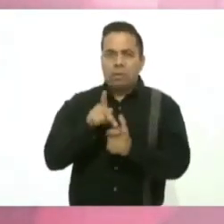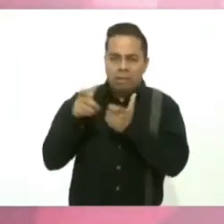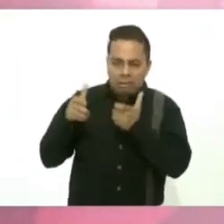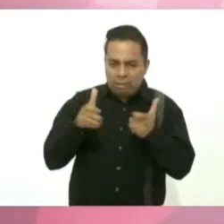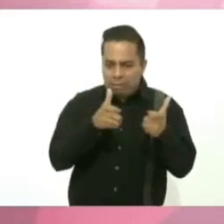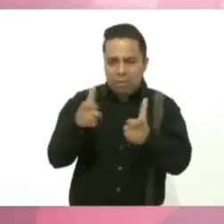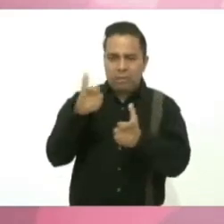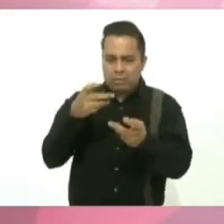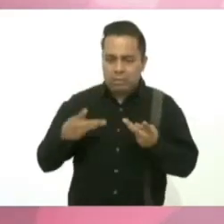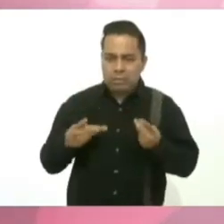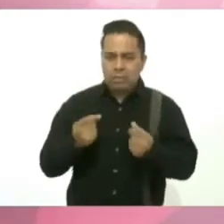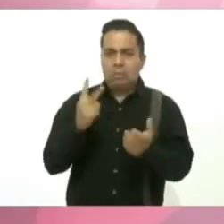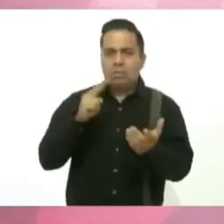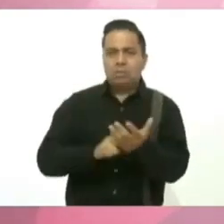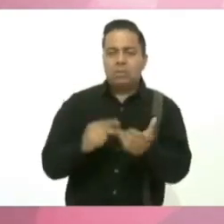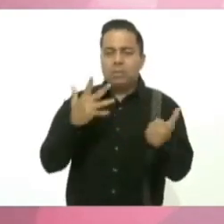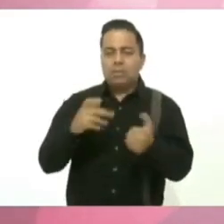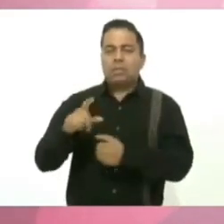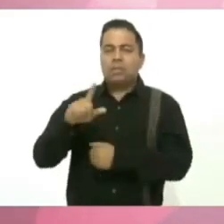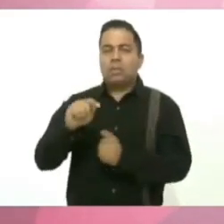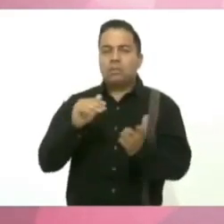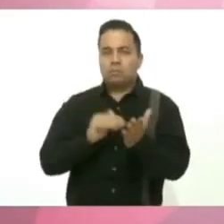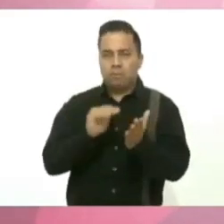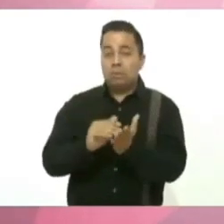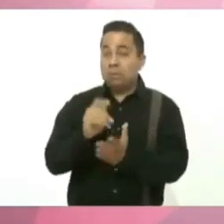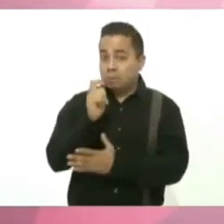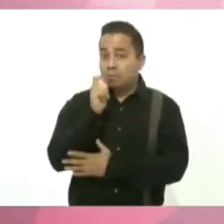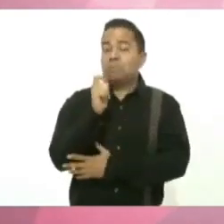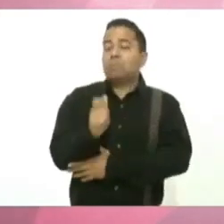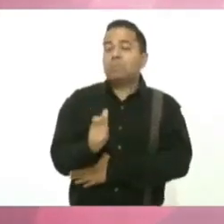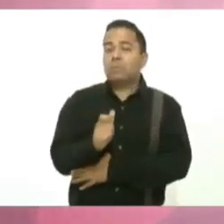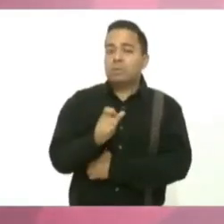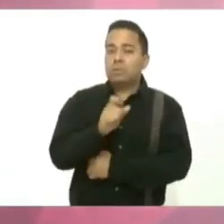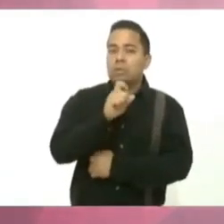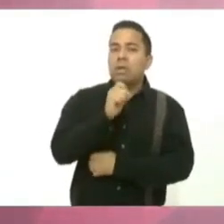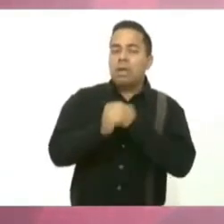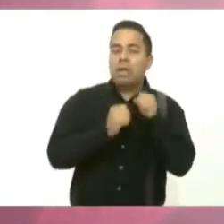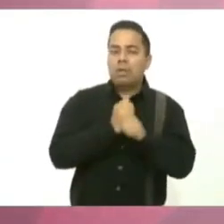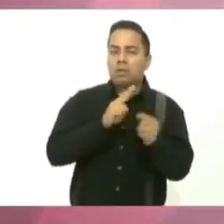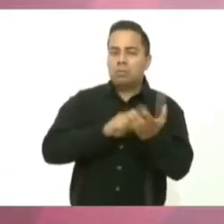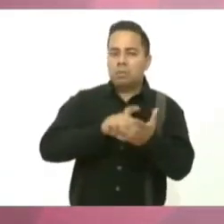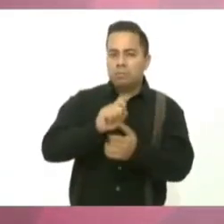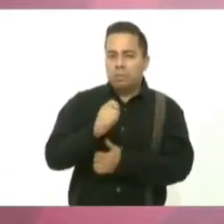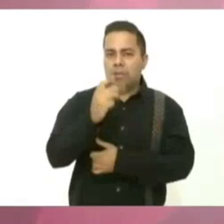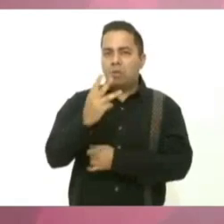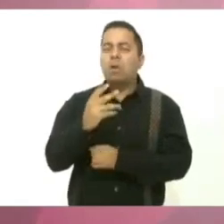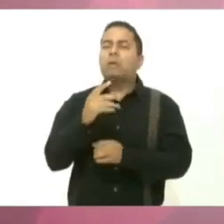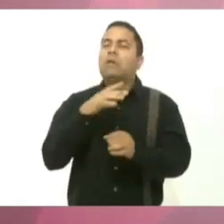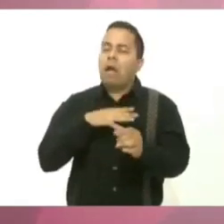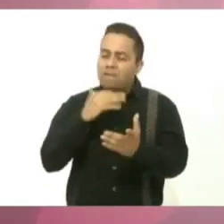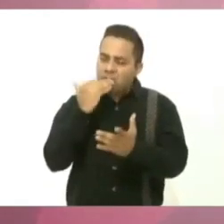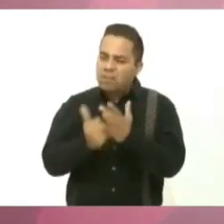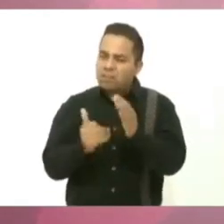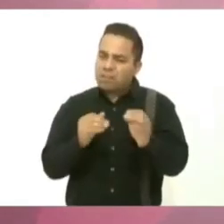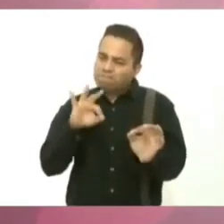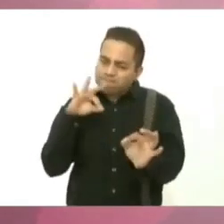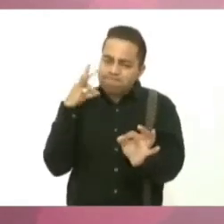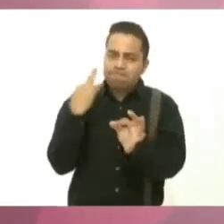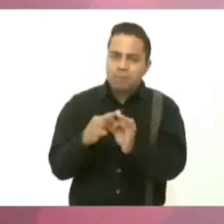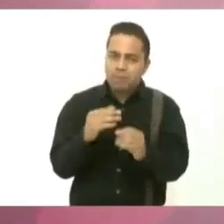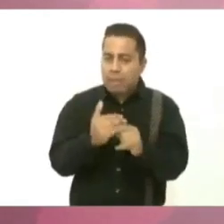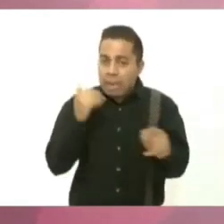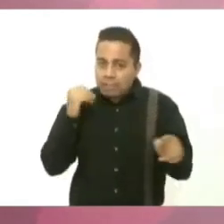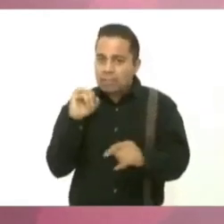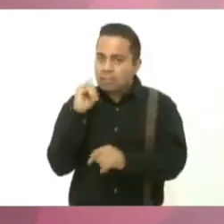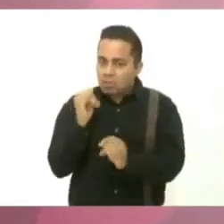una inversión de 2.670 millones de pesos. 2024 será un reto para poder terminar antes de